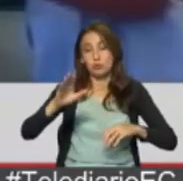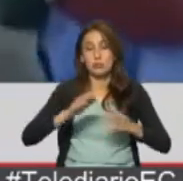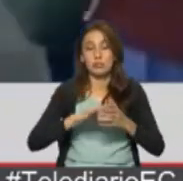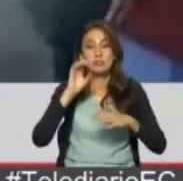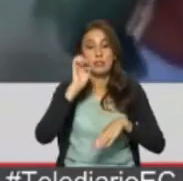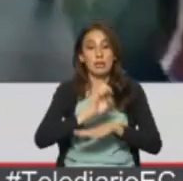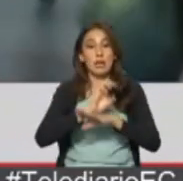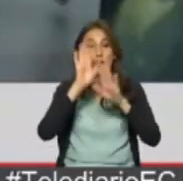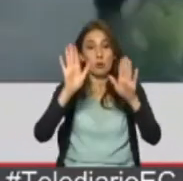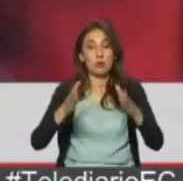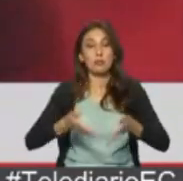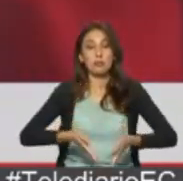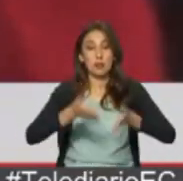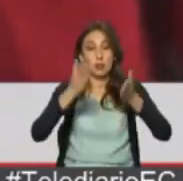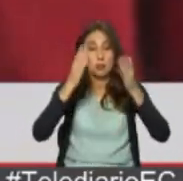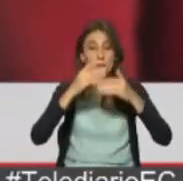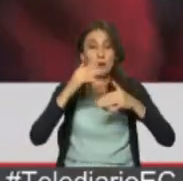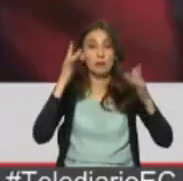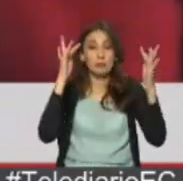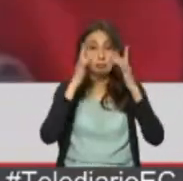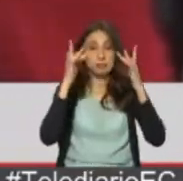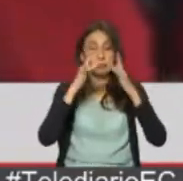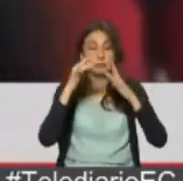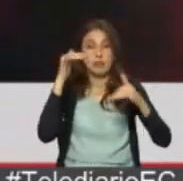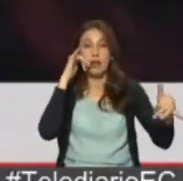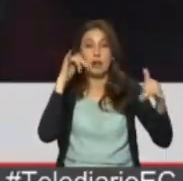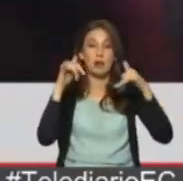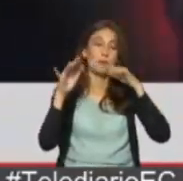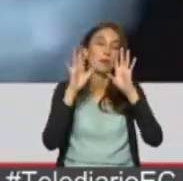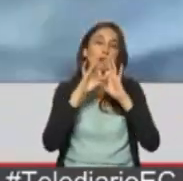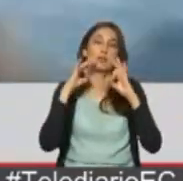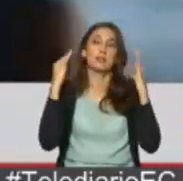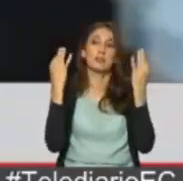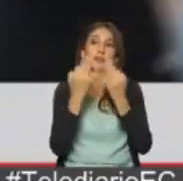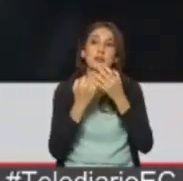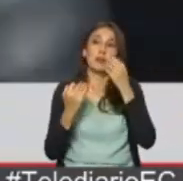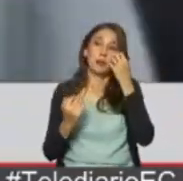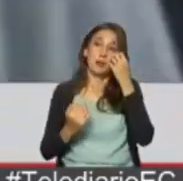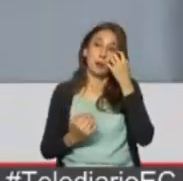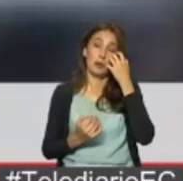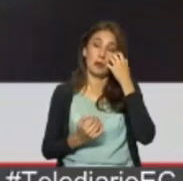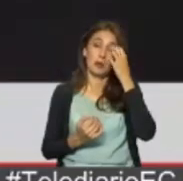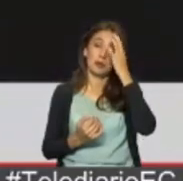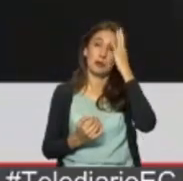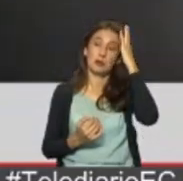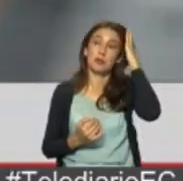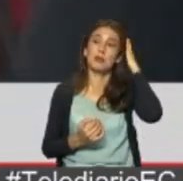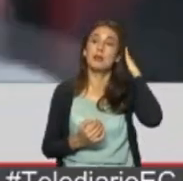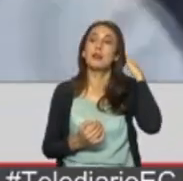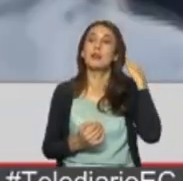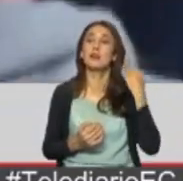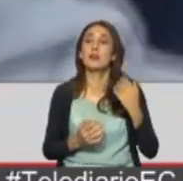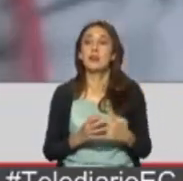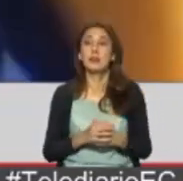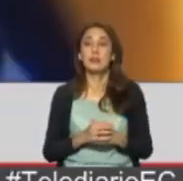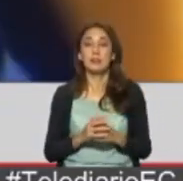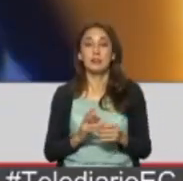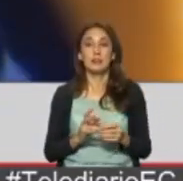ciudadanos ecuatorianos pueden mantener contacto con sus familiares que se encuentren en China. Por supuesto. A